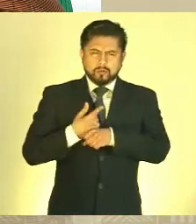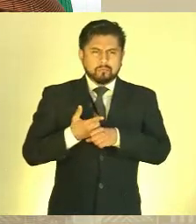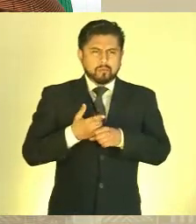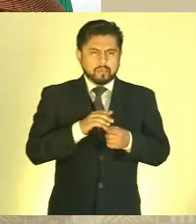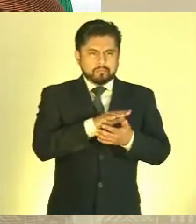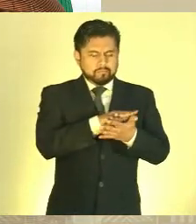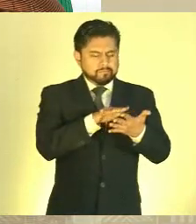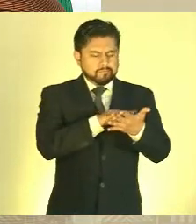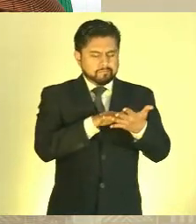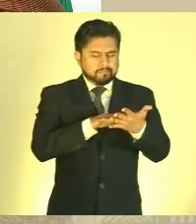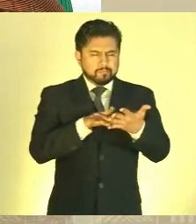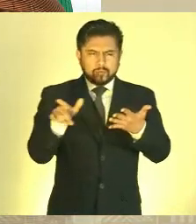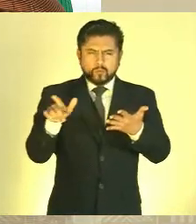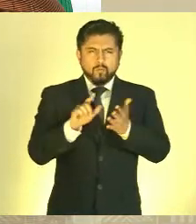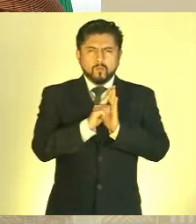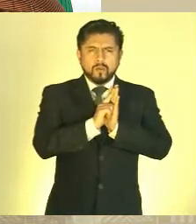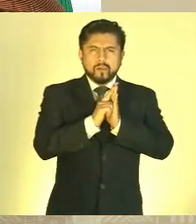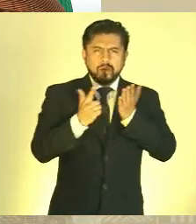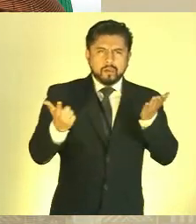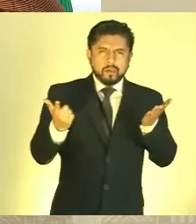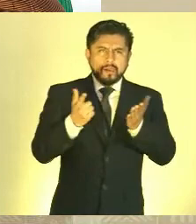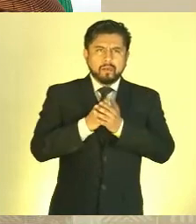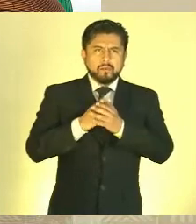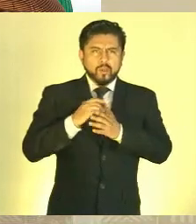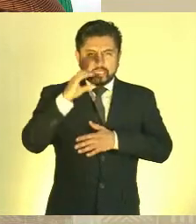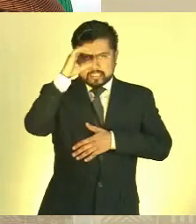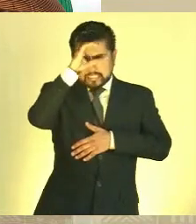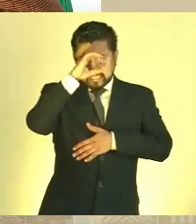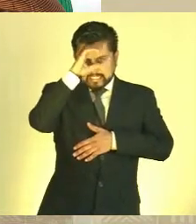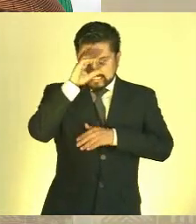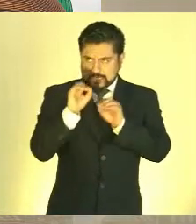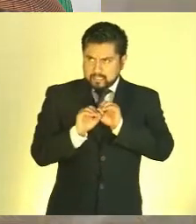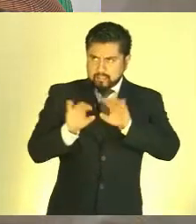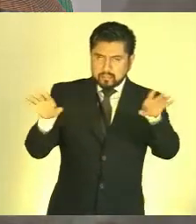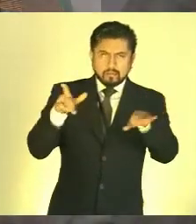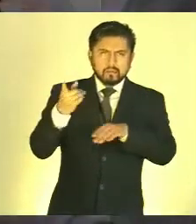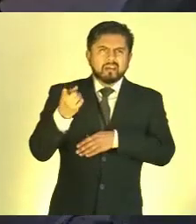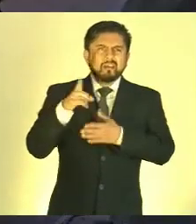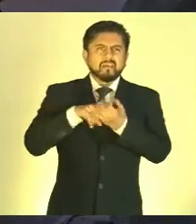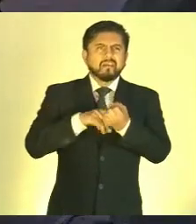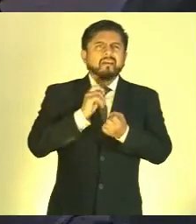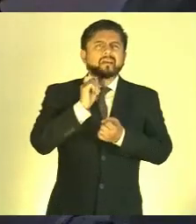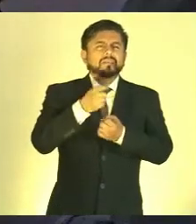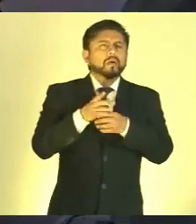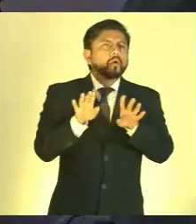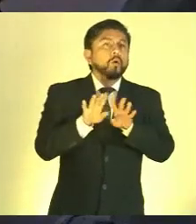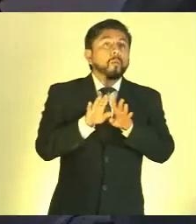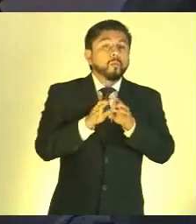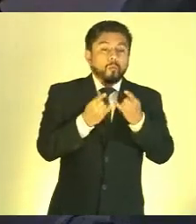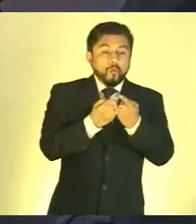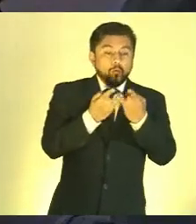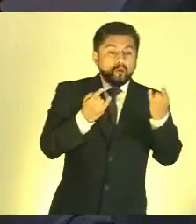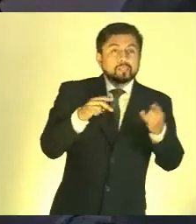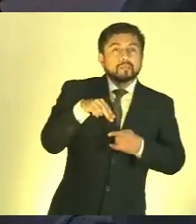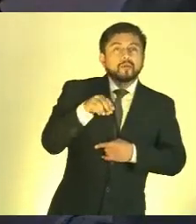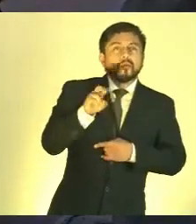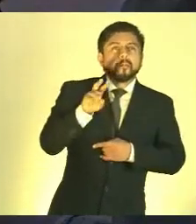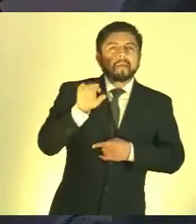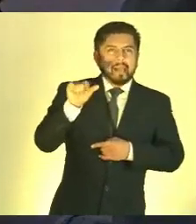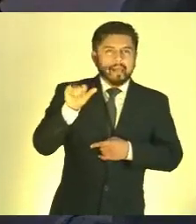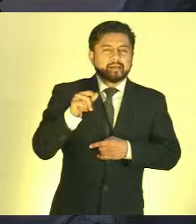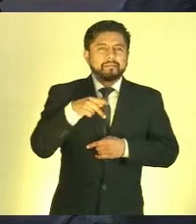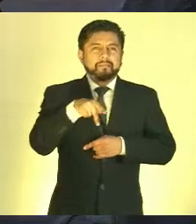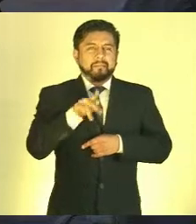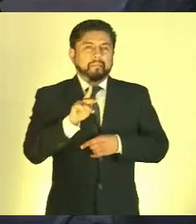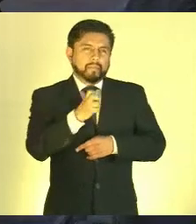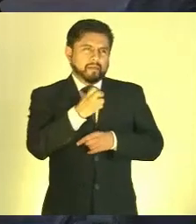un libro de divulgación científica escrito como una novela y una novela escrita por